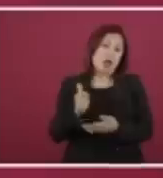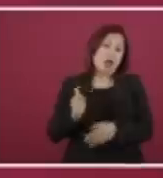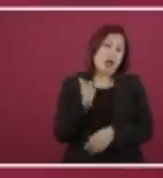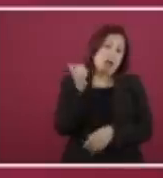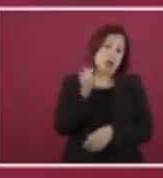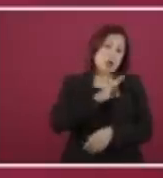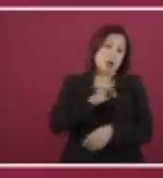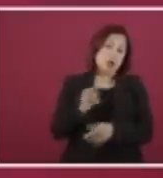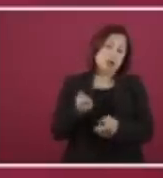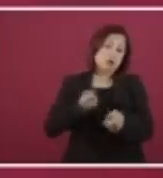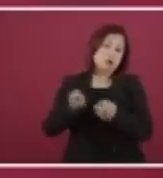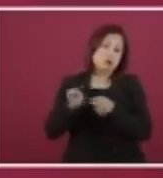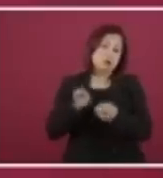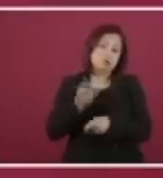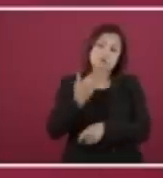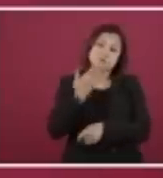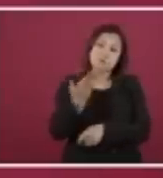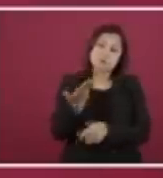lograr,